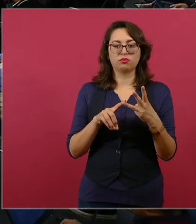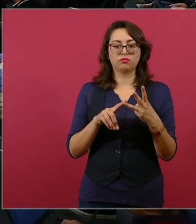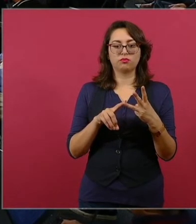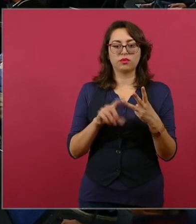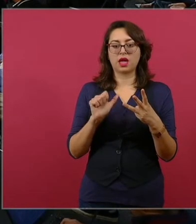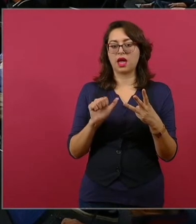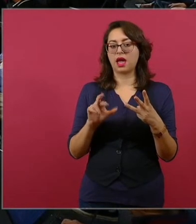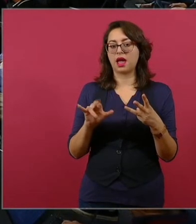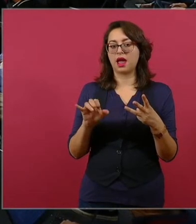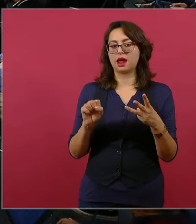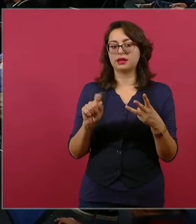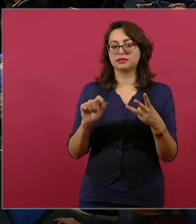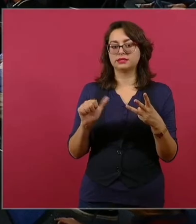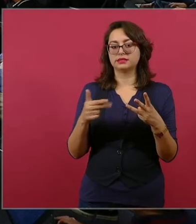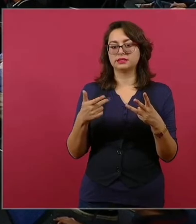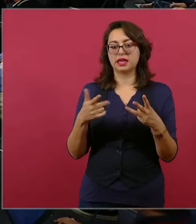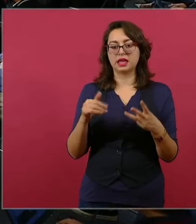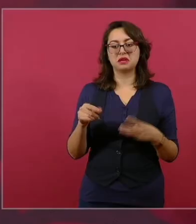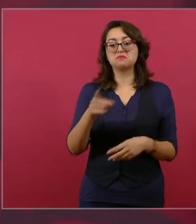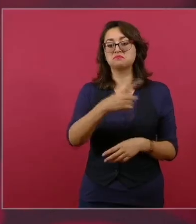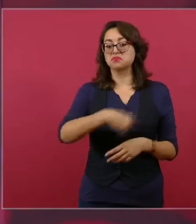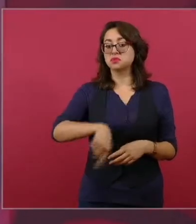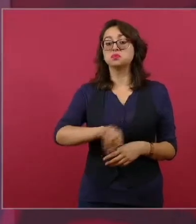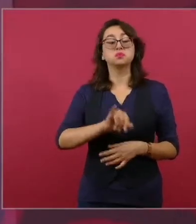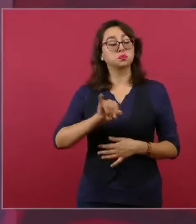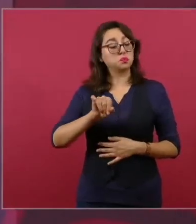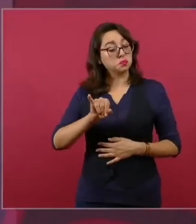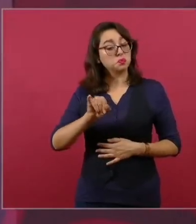Carmen Aristegui, todo.